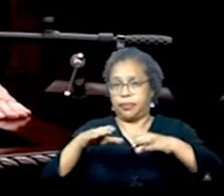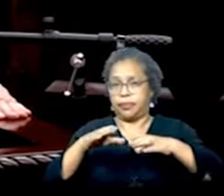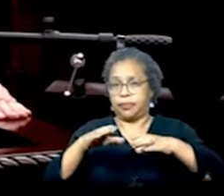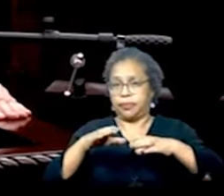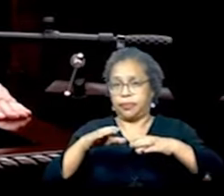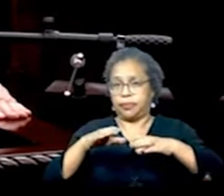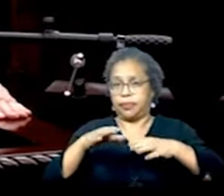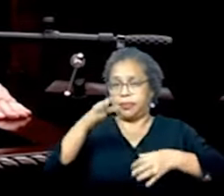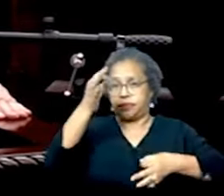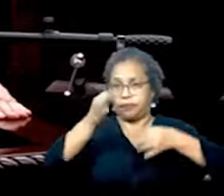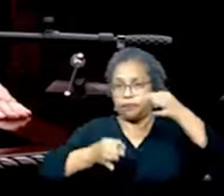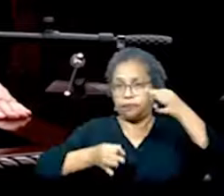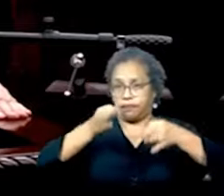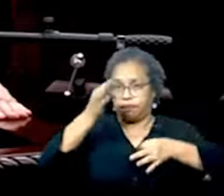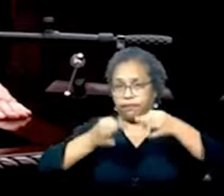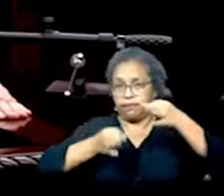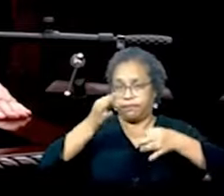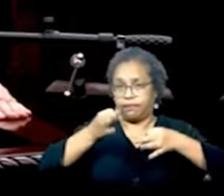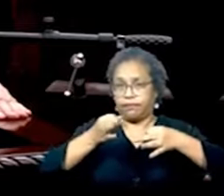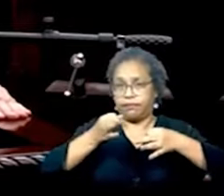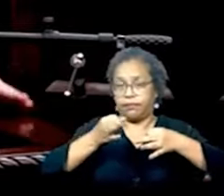constituido formalmente